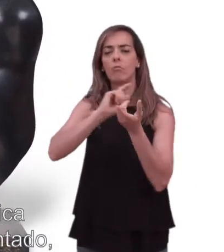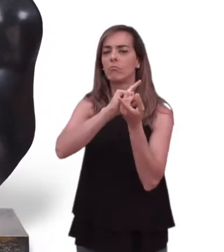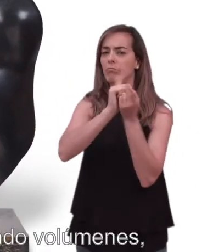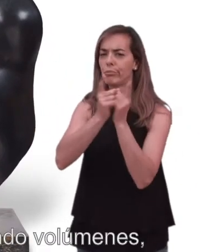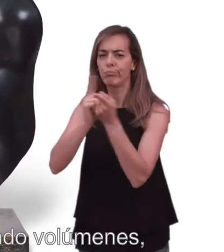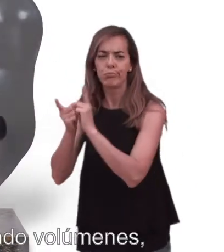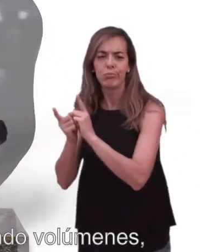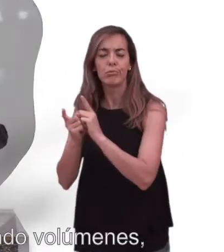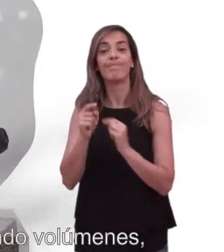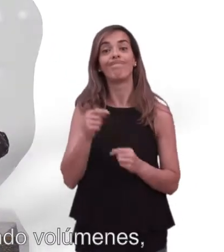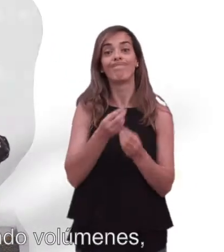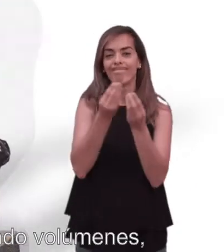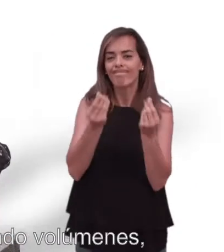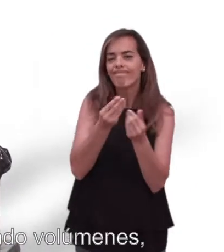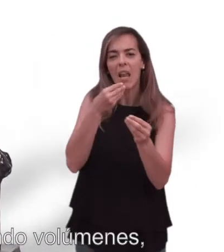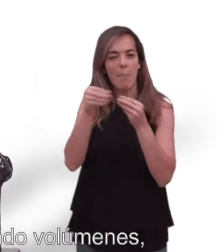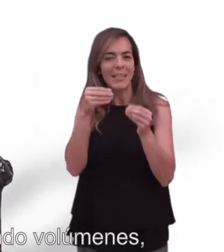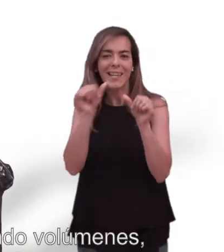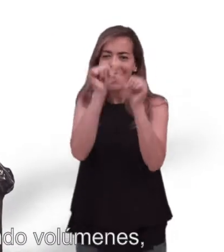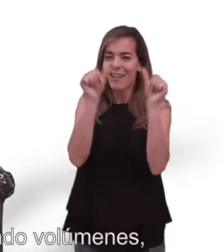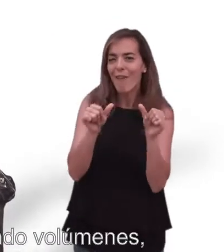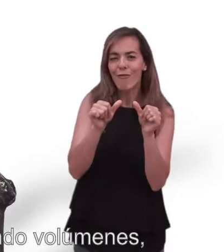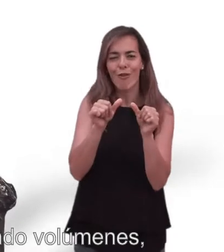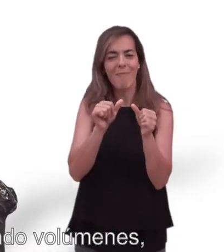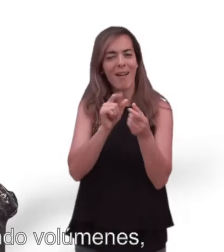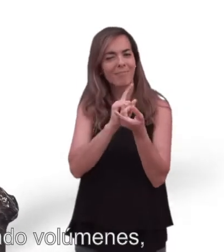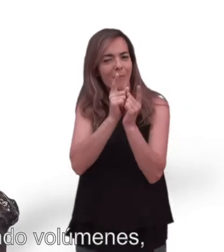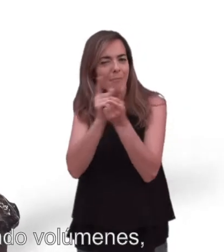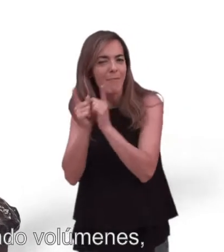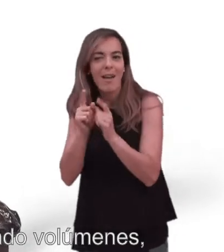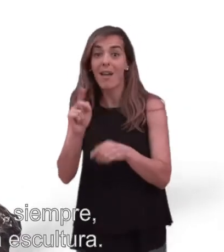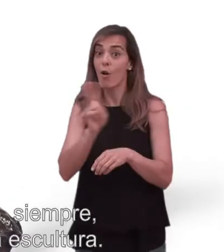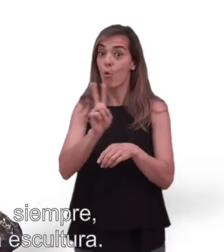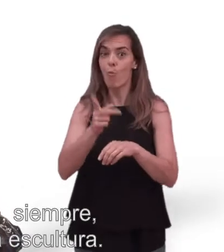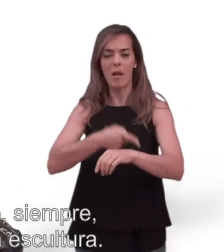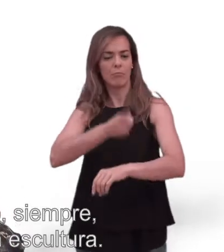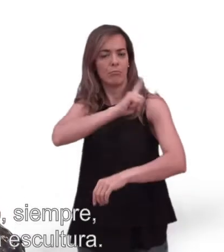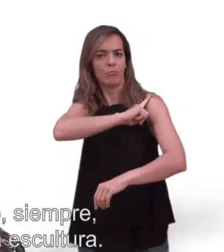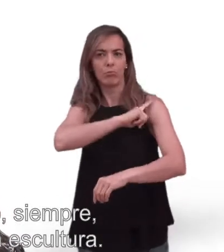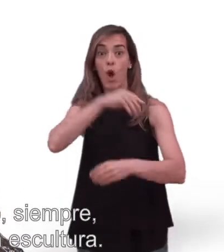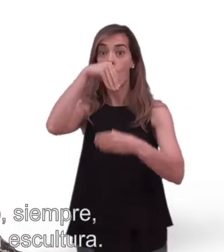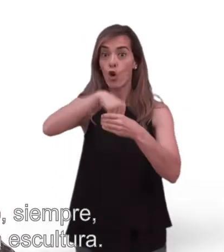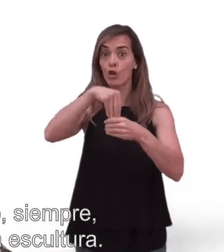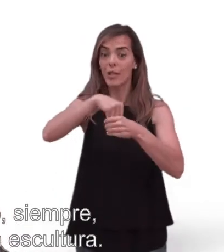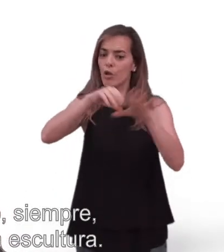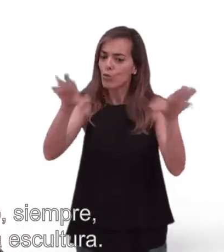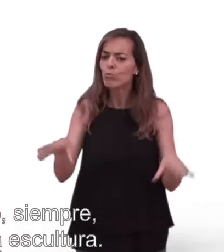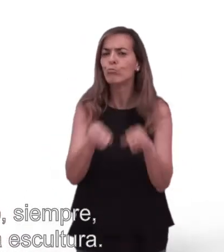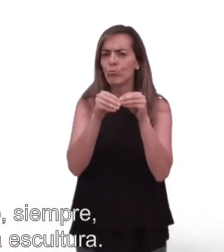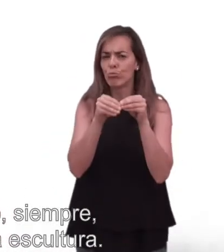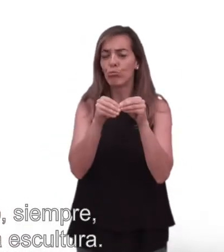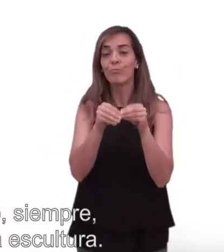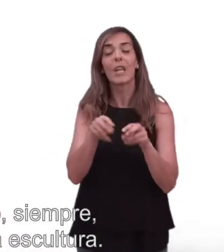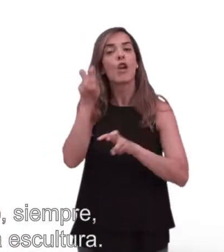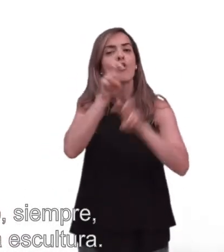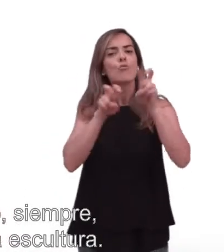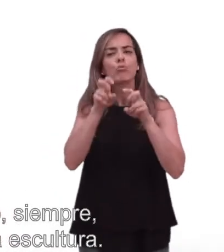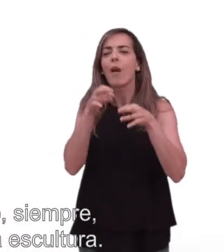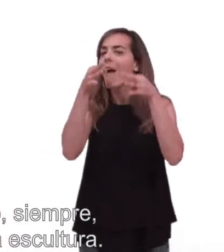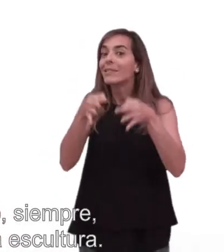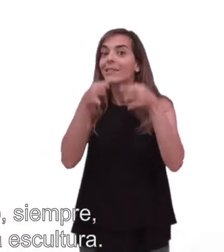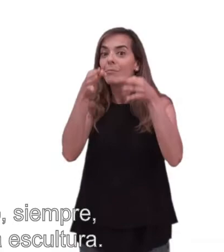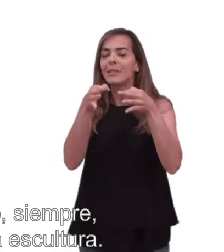representado, juega con la materia y la forma, exagerando volúmenes, sintetizando contenidos y buscando,